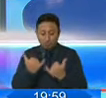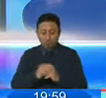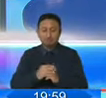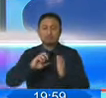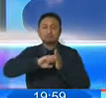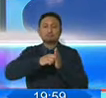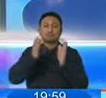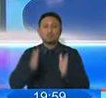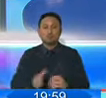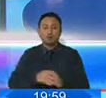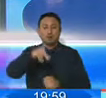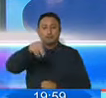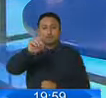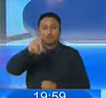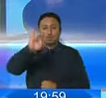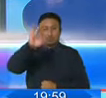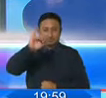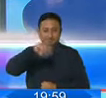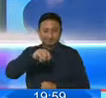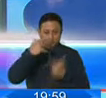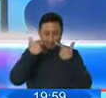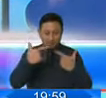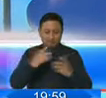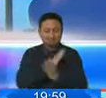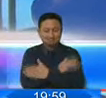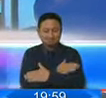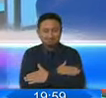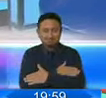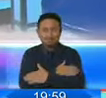el Contralor Carlos Poli. No se lo pierdan, un abrazo